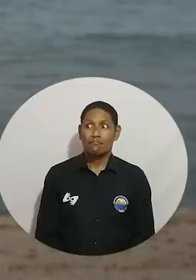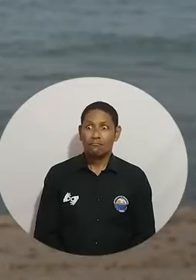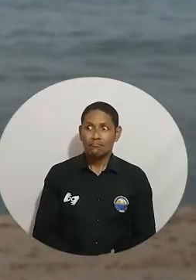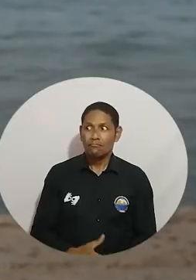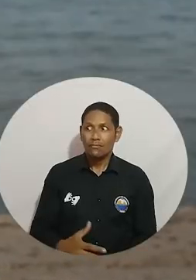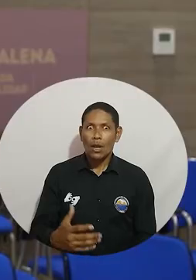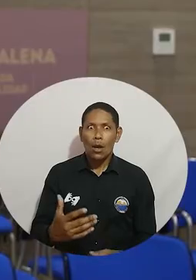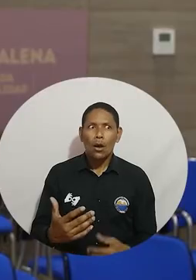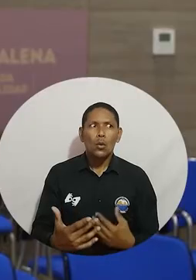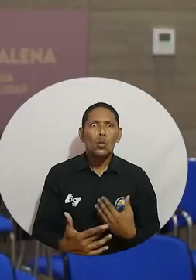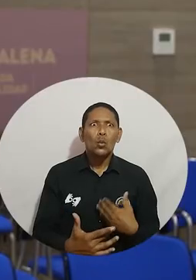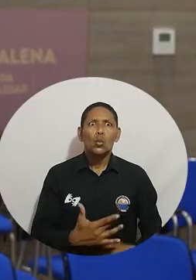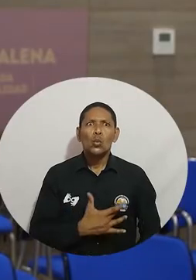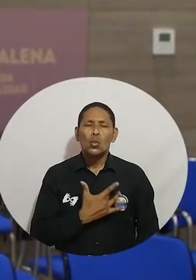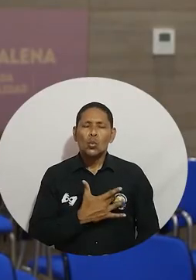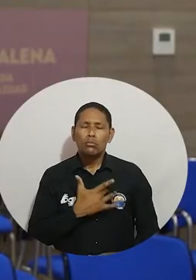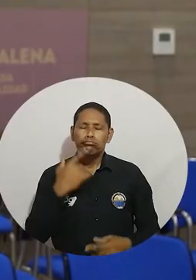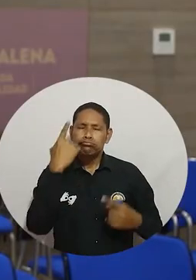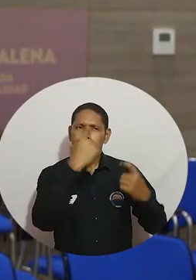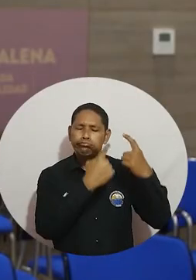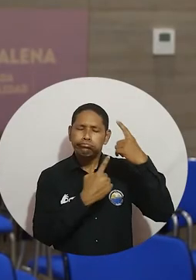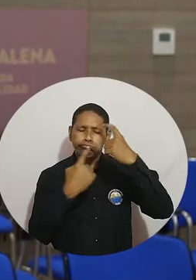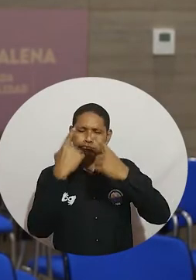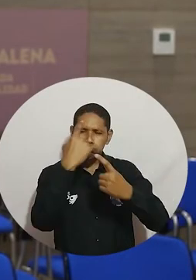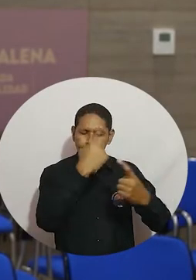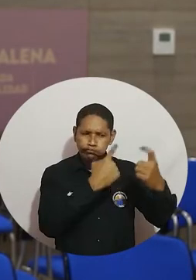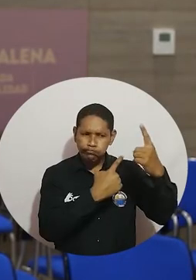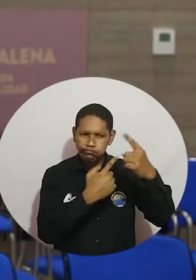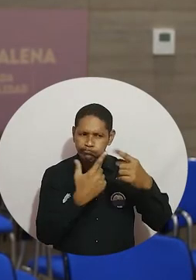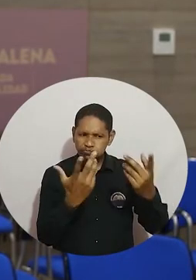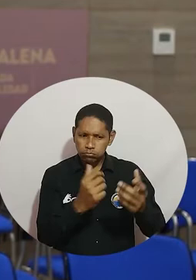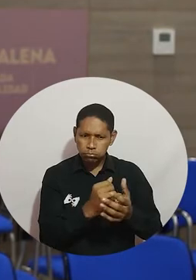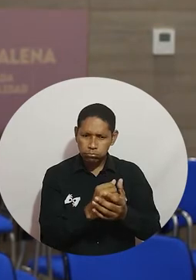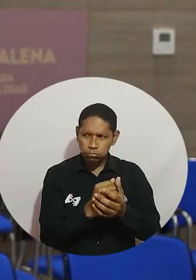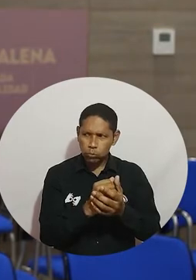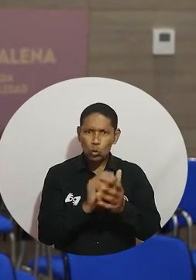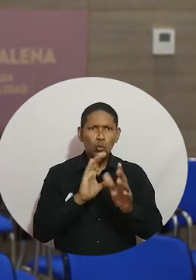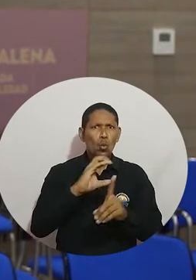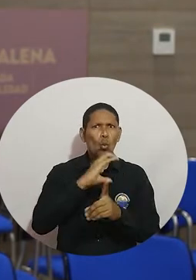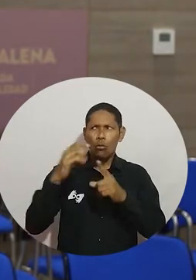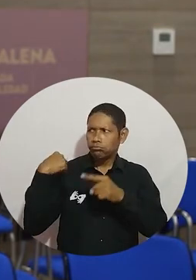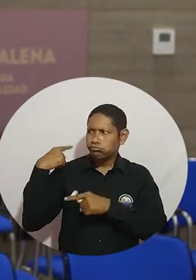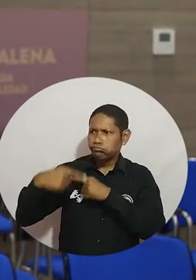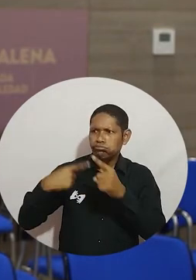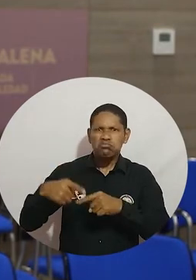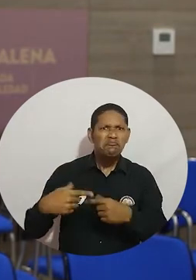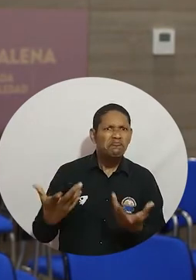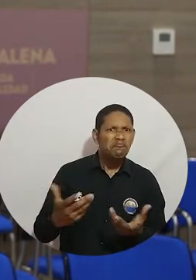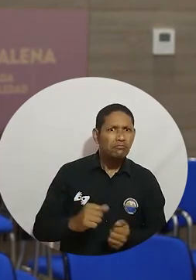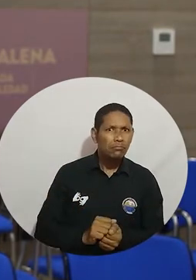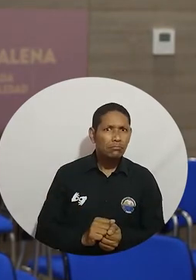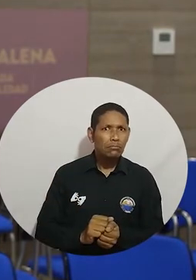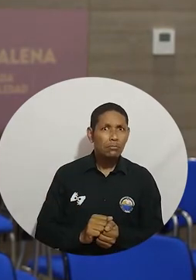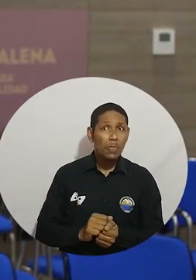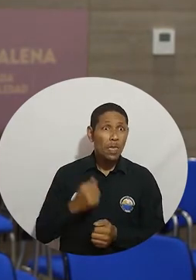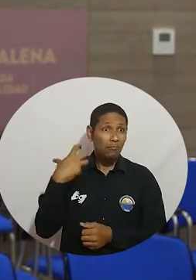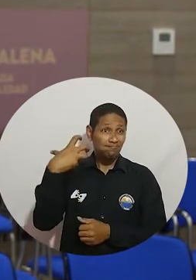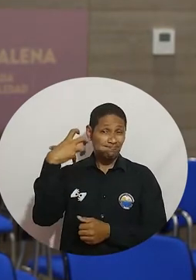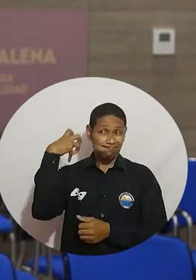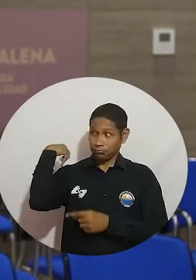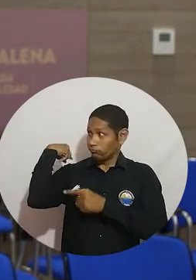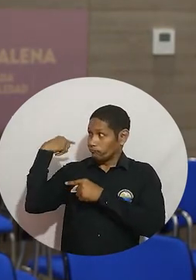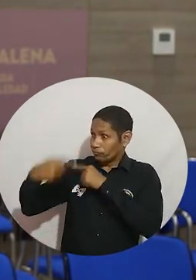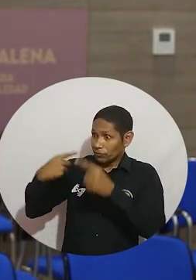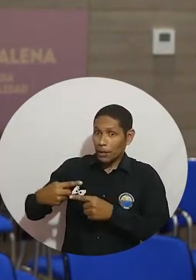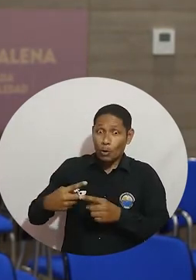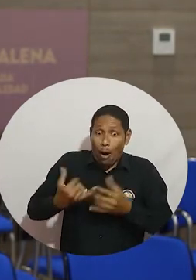Las jornadas nos invitan, pero también nos obligan a reflexionar acerca de cuál es el patrimonio cultural que tenemos, el patrimonio